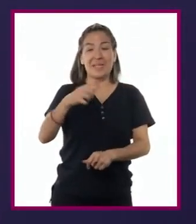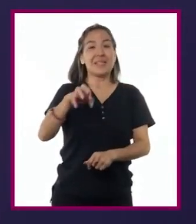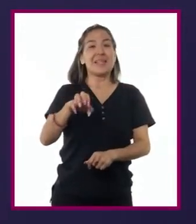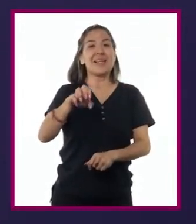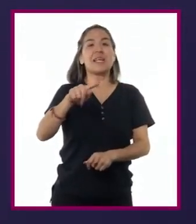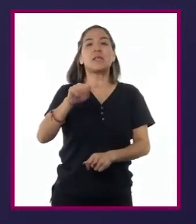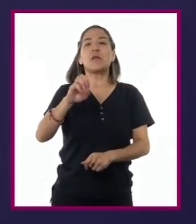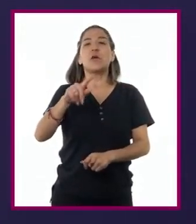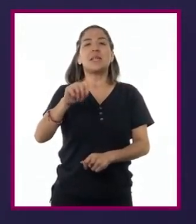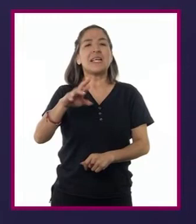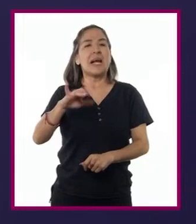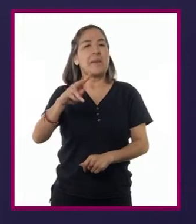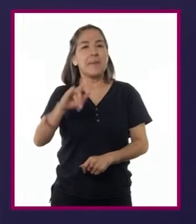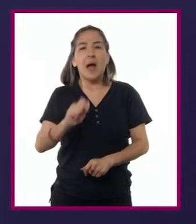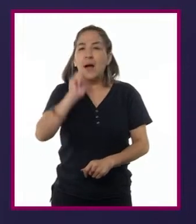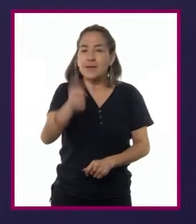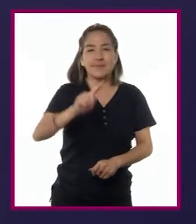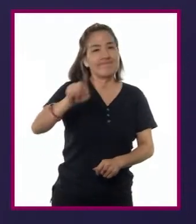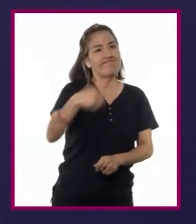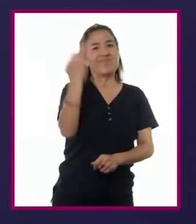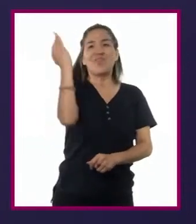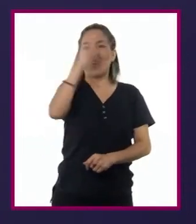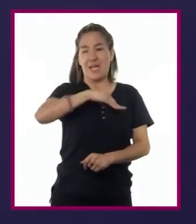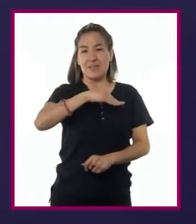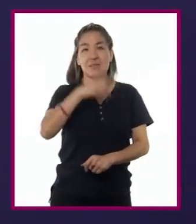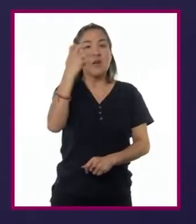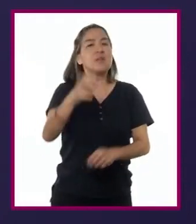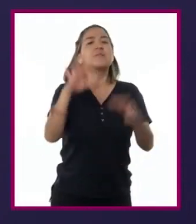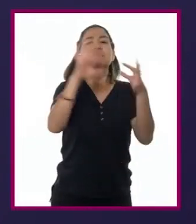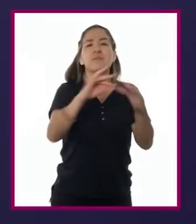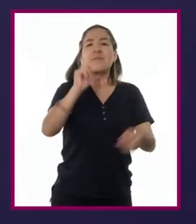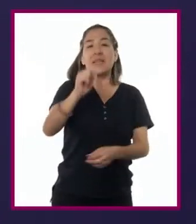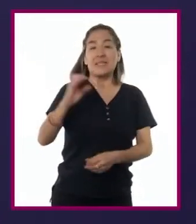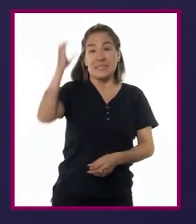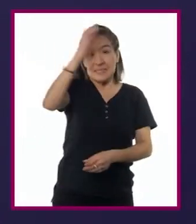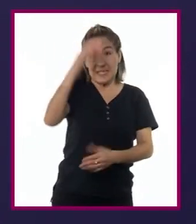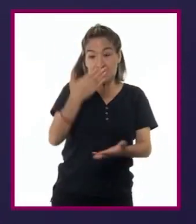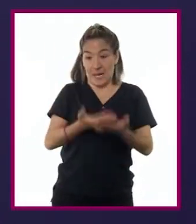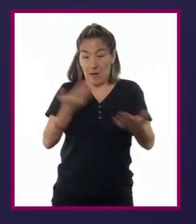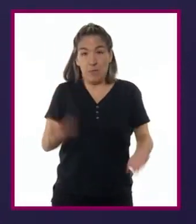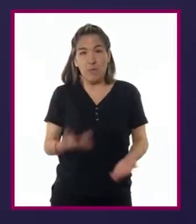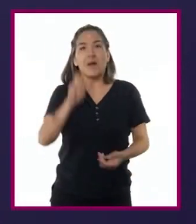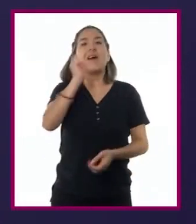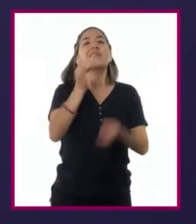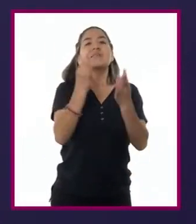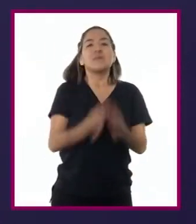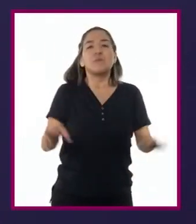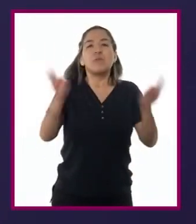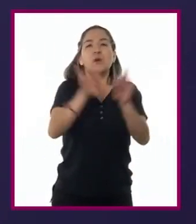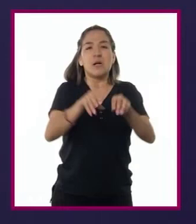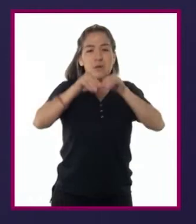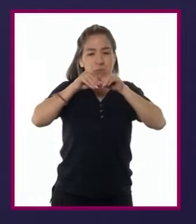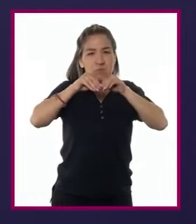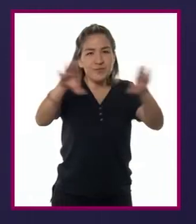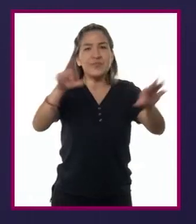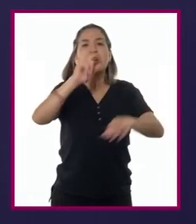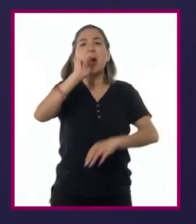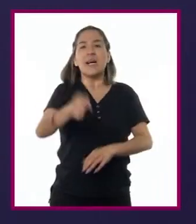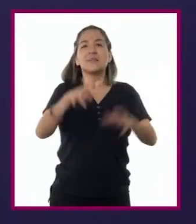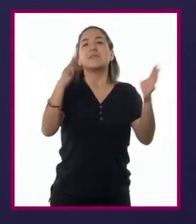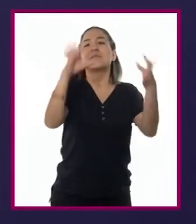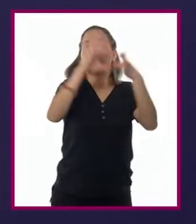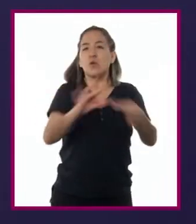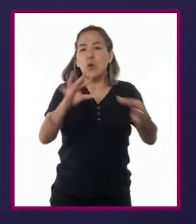Entre las críticas se señala que en la ciencia actual es de gran importancia la publicación de artículos